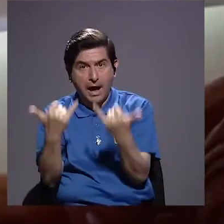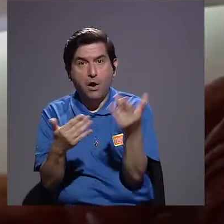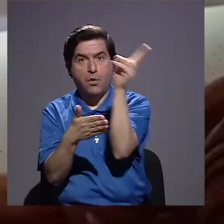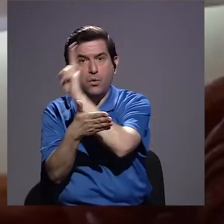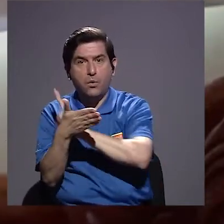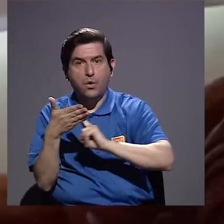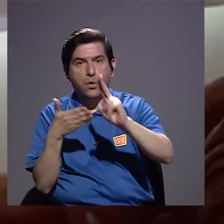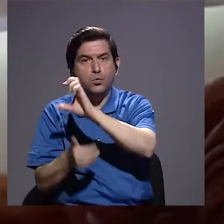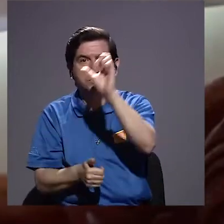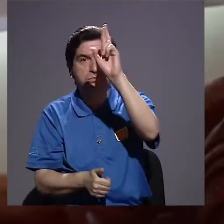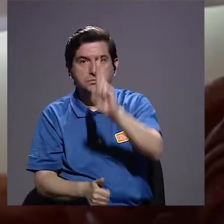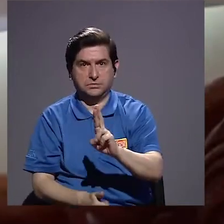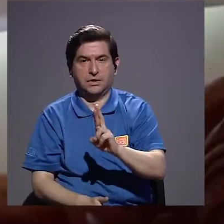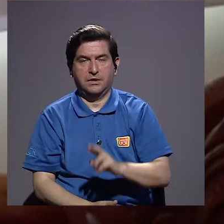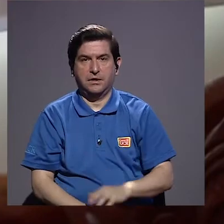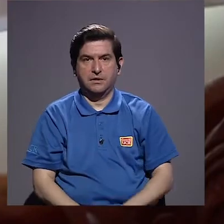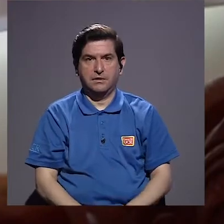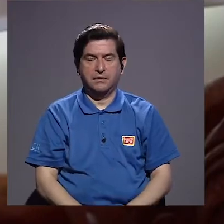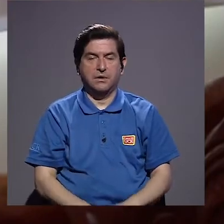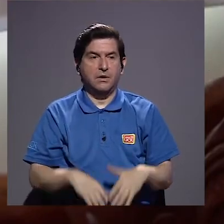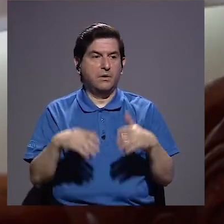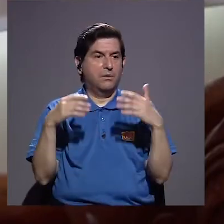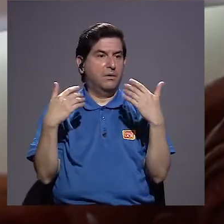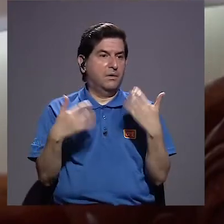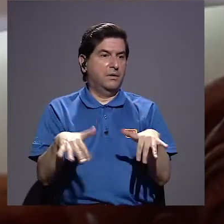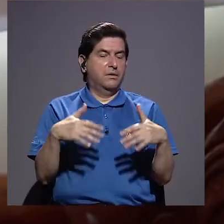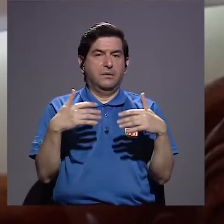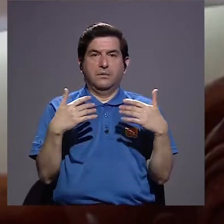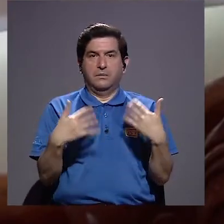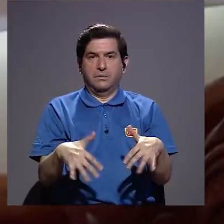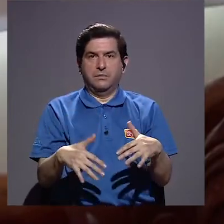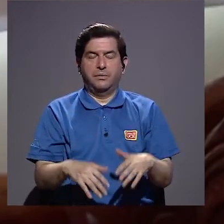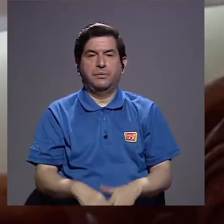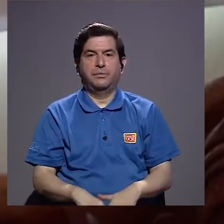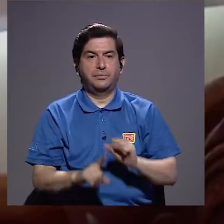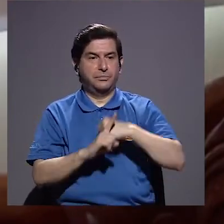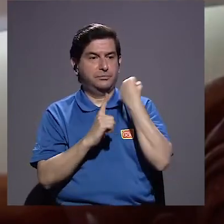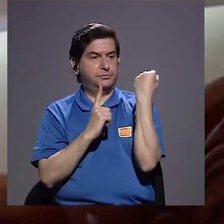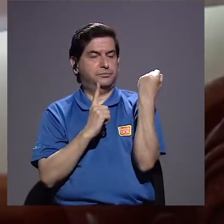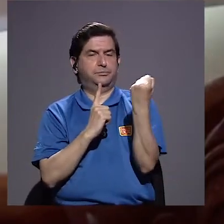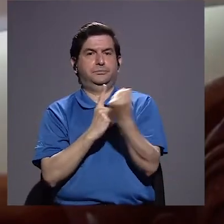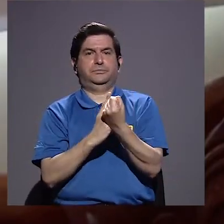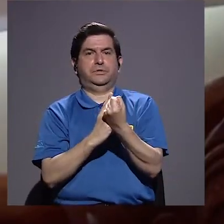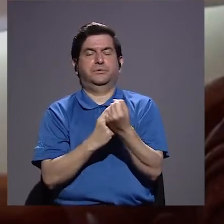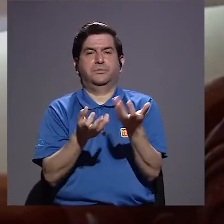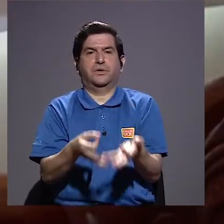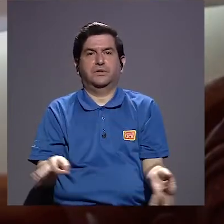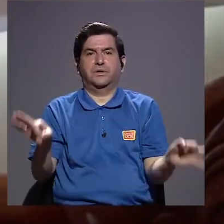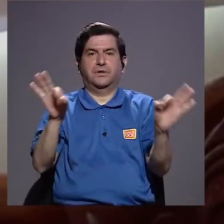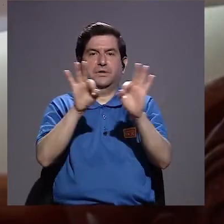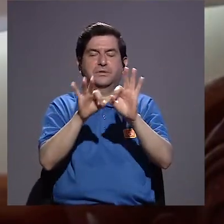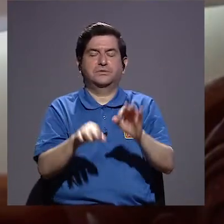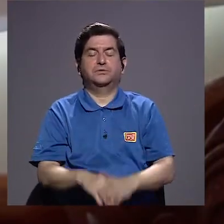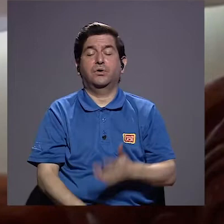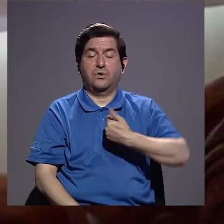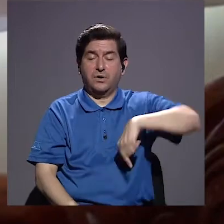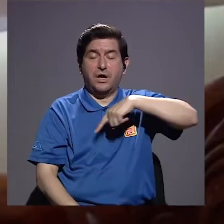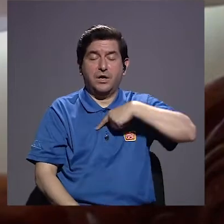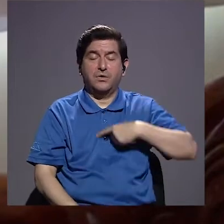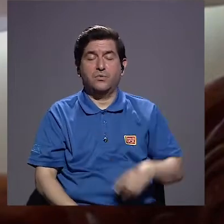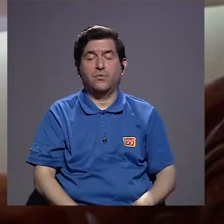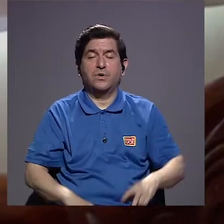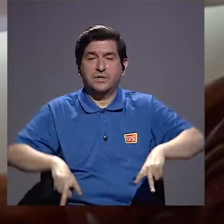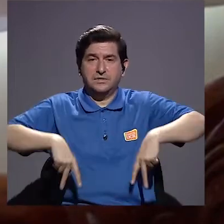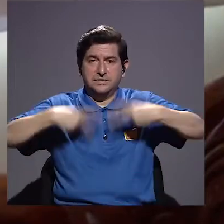la Universidad de Costa Rica fue todo un acontecimiento en nuestras jóvenes